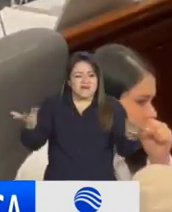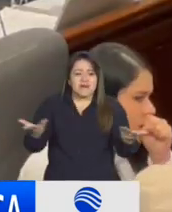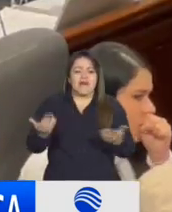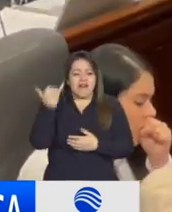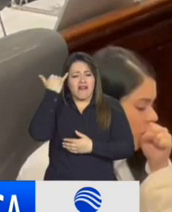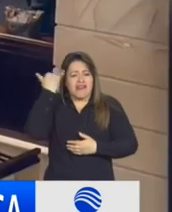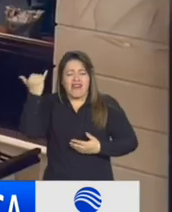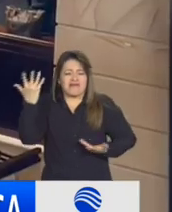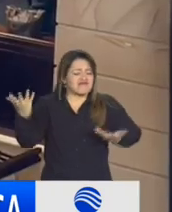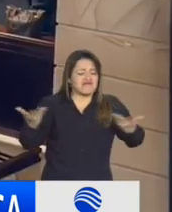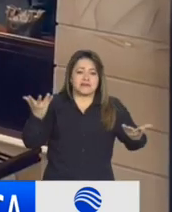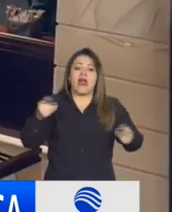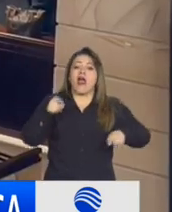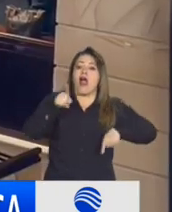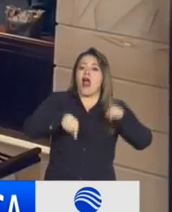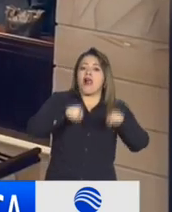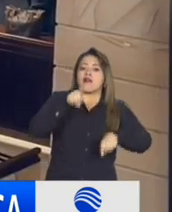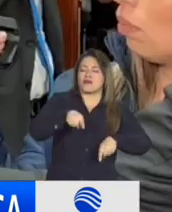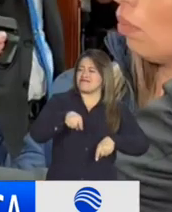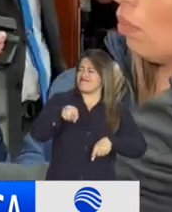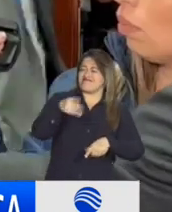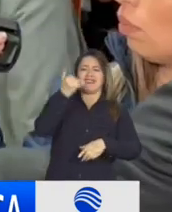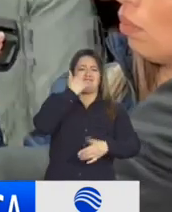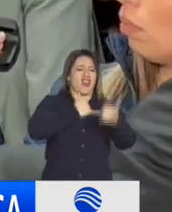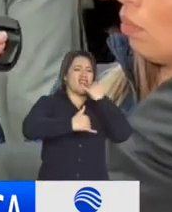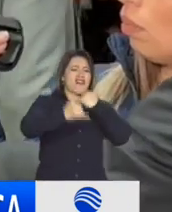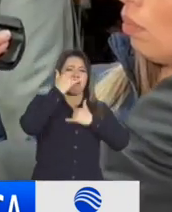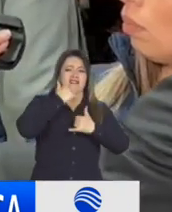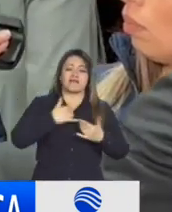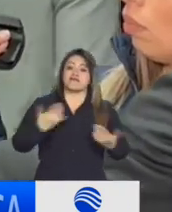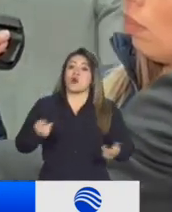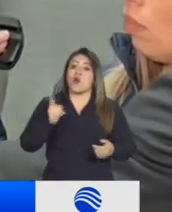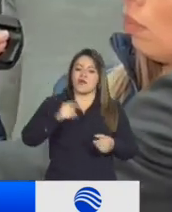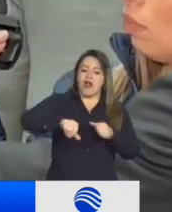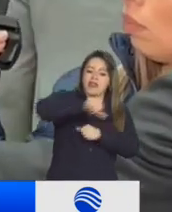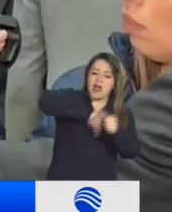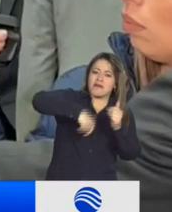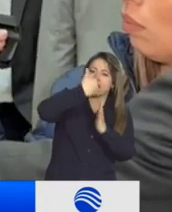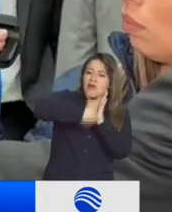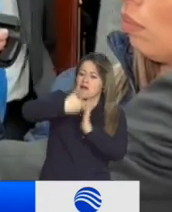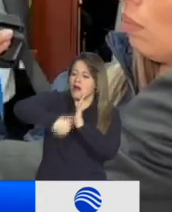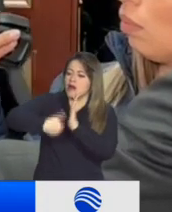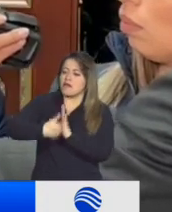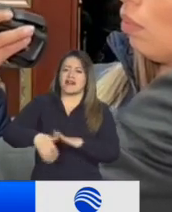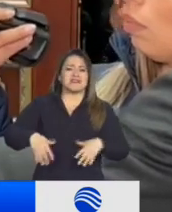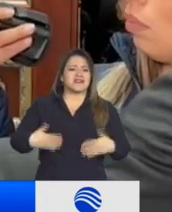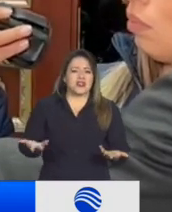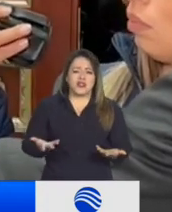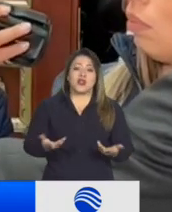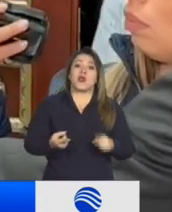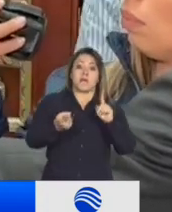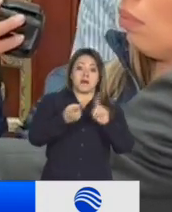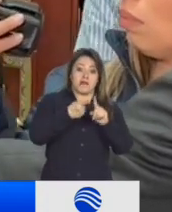tenía salvación, por lo que algunos consideraron error. Por vicios de trámite. Y no podemos aceptar que una cosa sea lo que